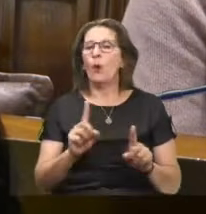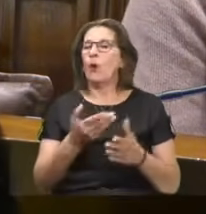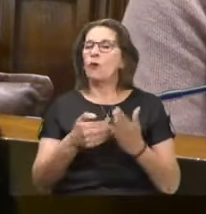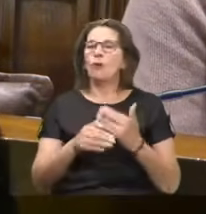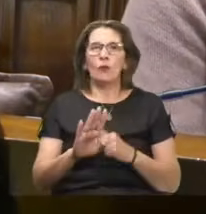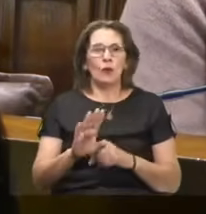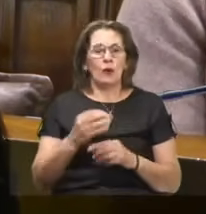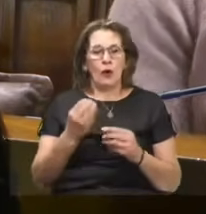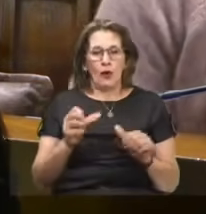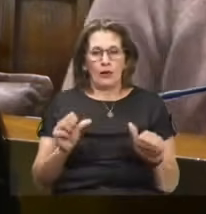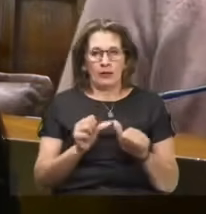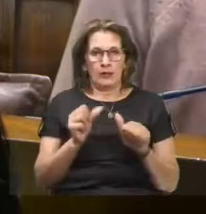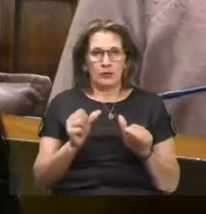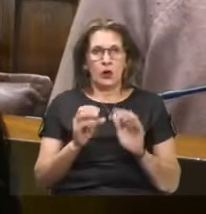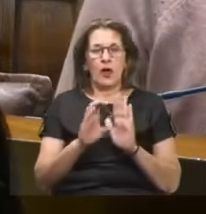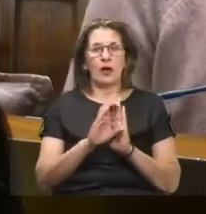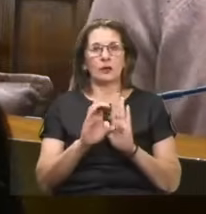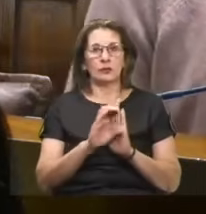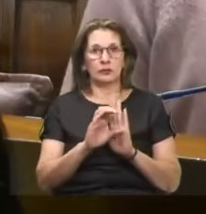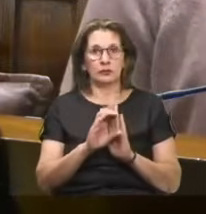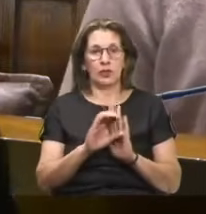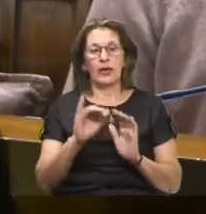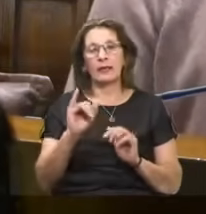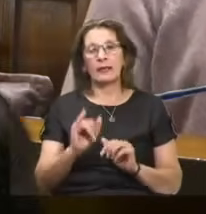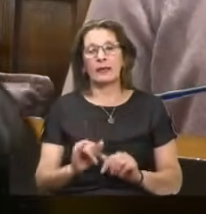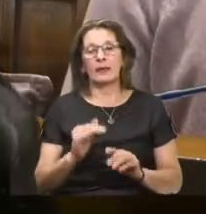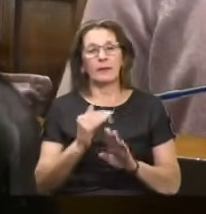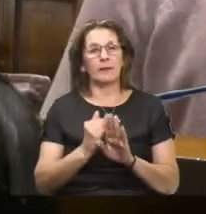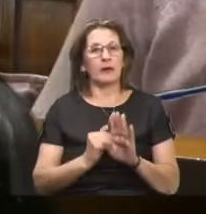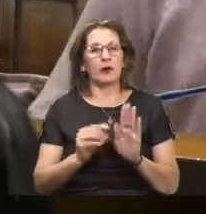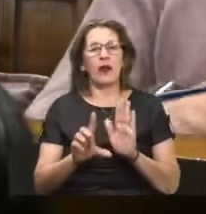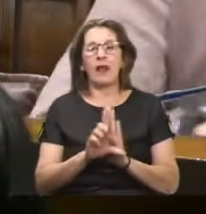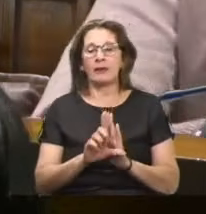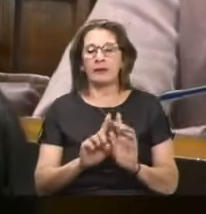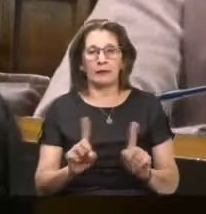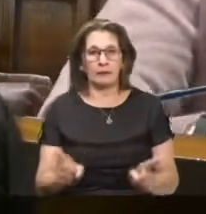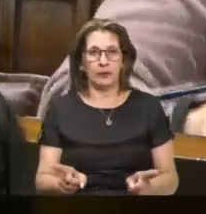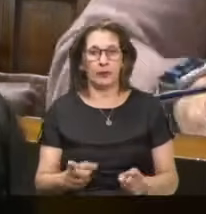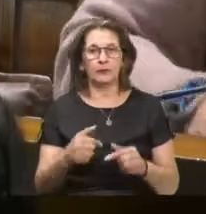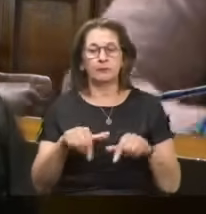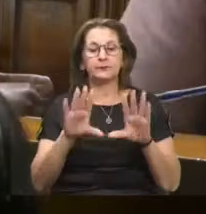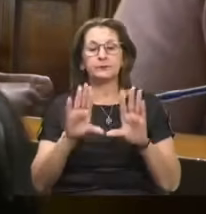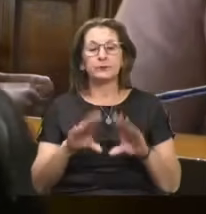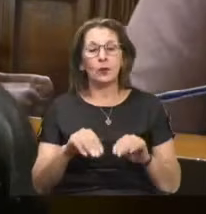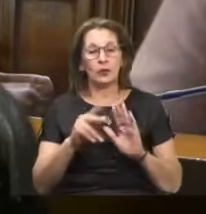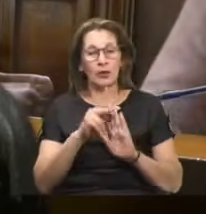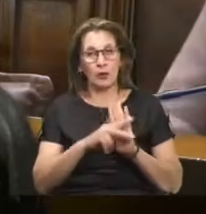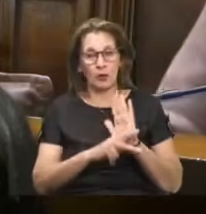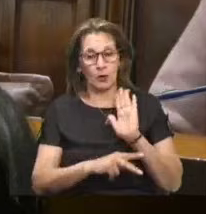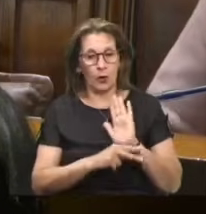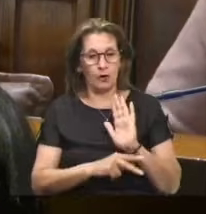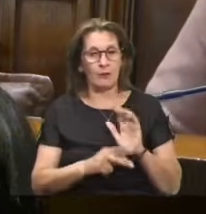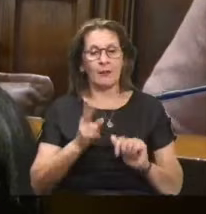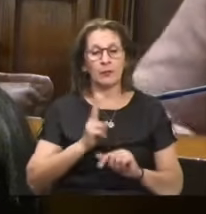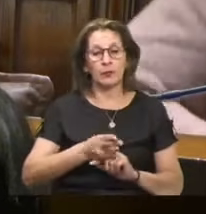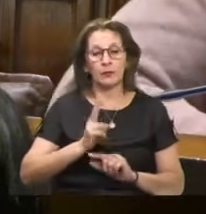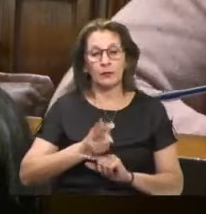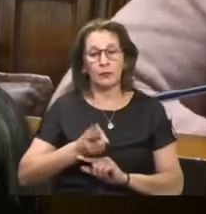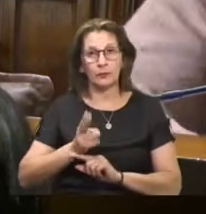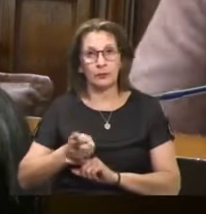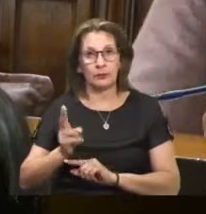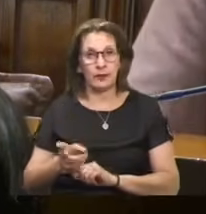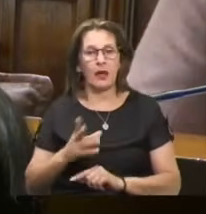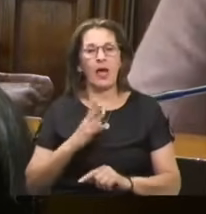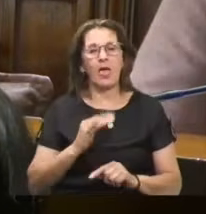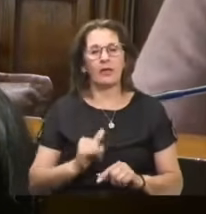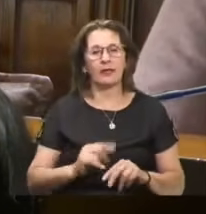la Constitución y mucho menos la ley. Todas las normas prohibitivas